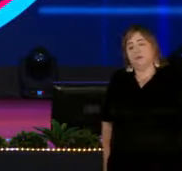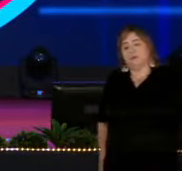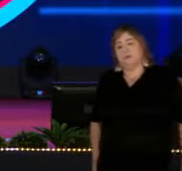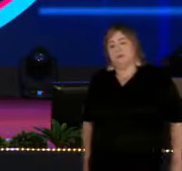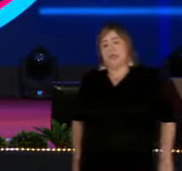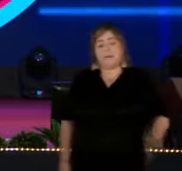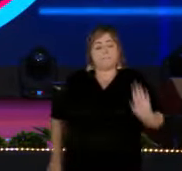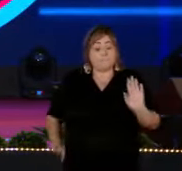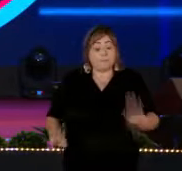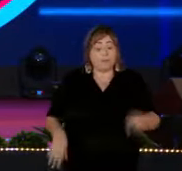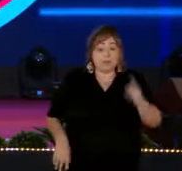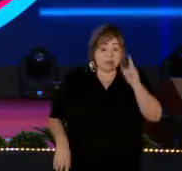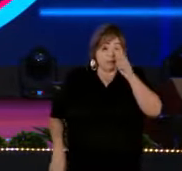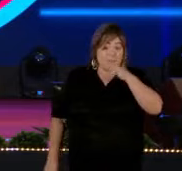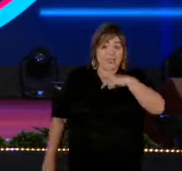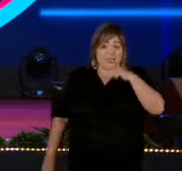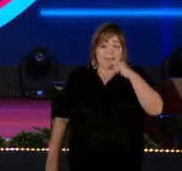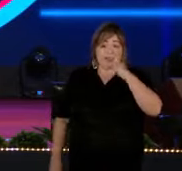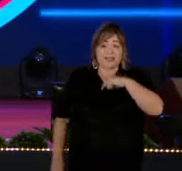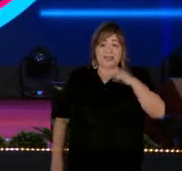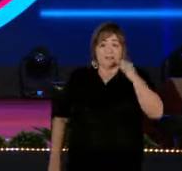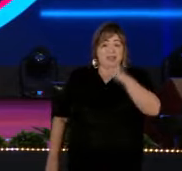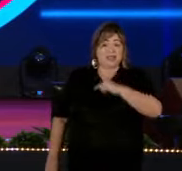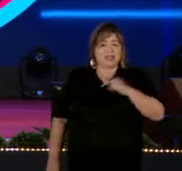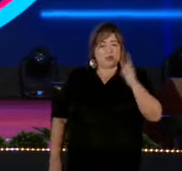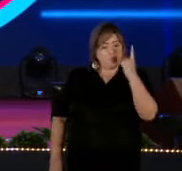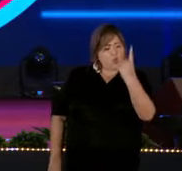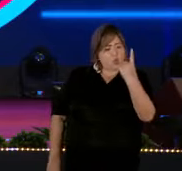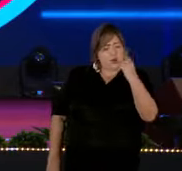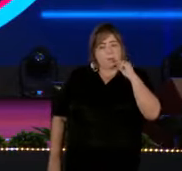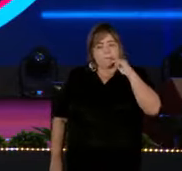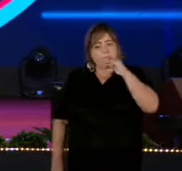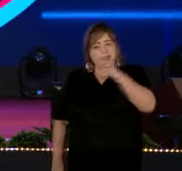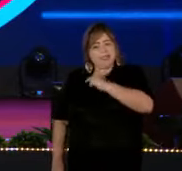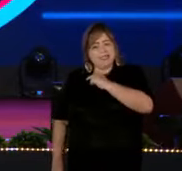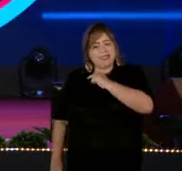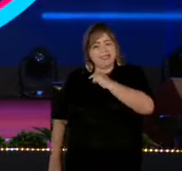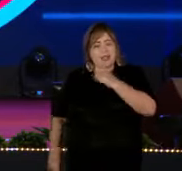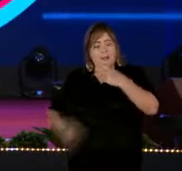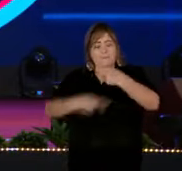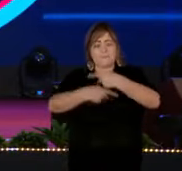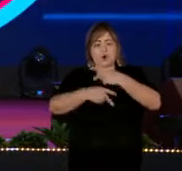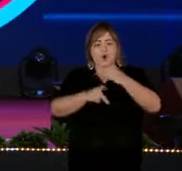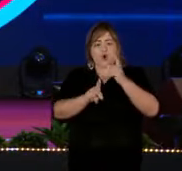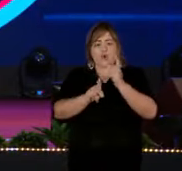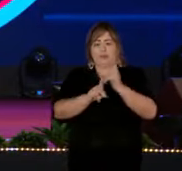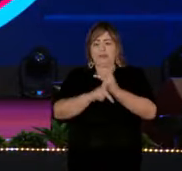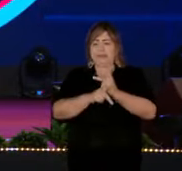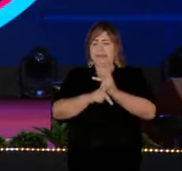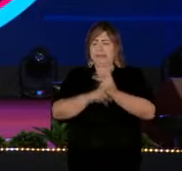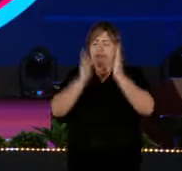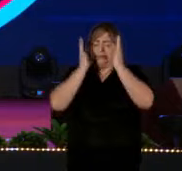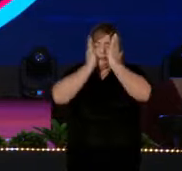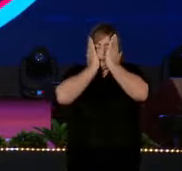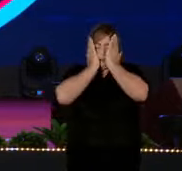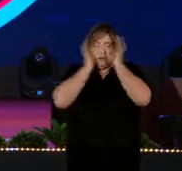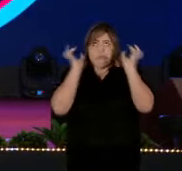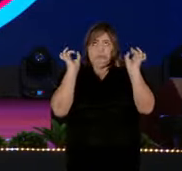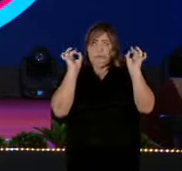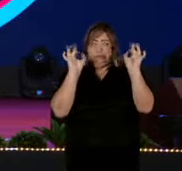La mentira, una mentira produce un fuego inmenso. Pero